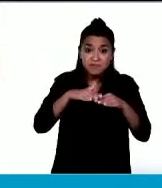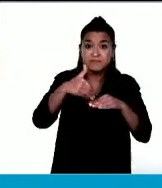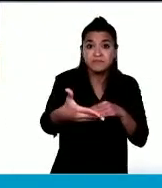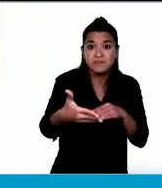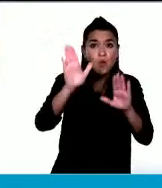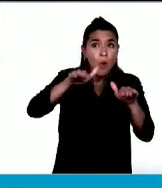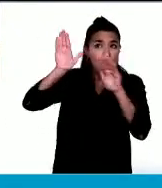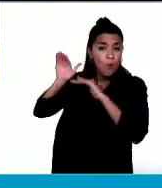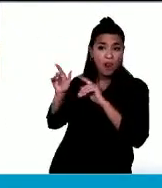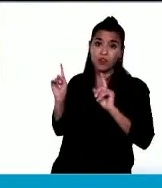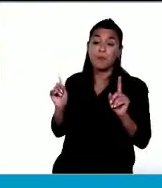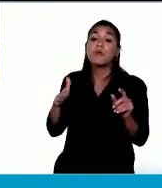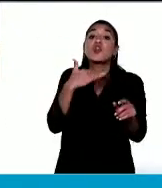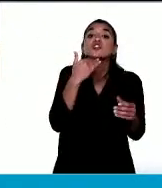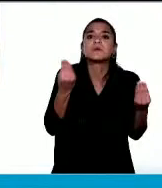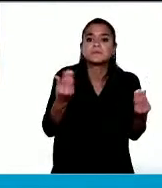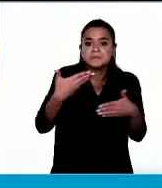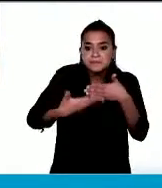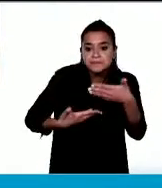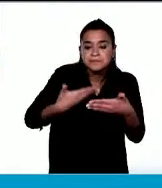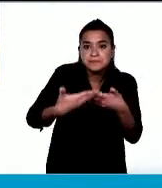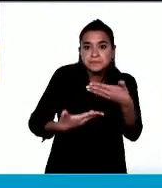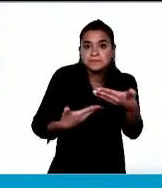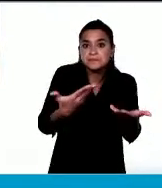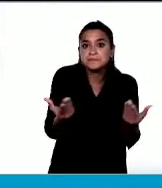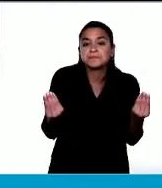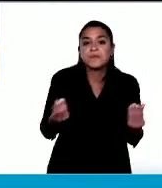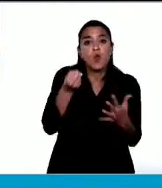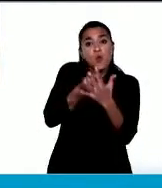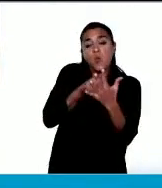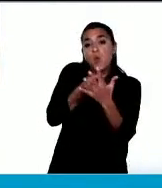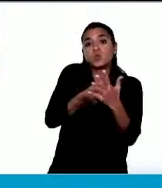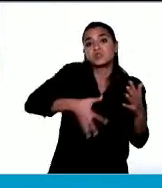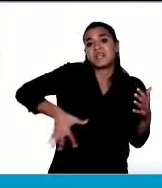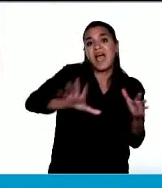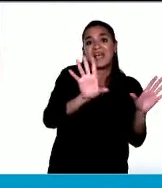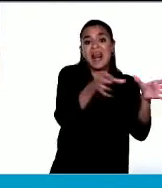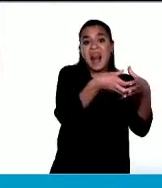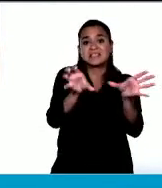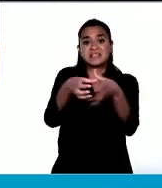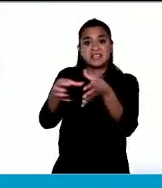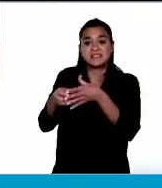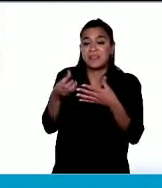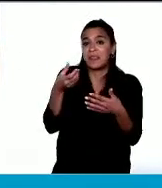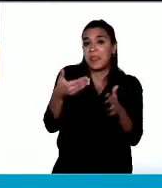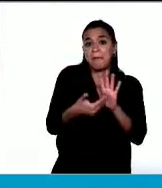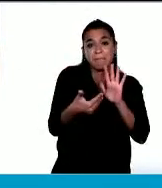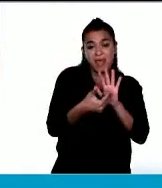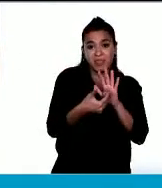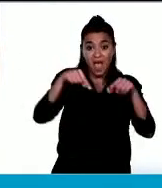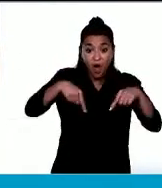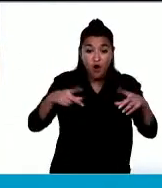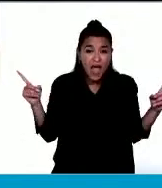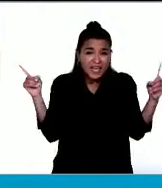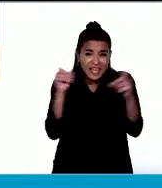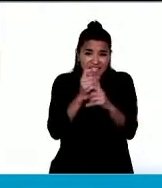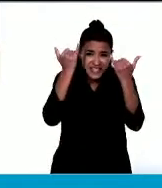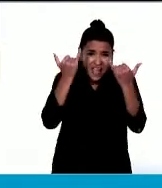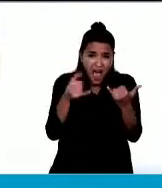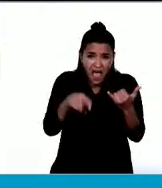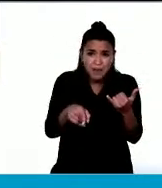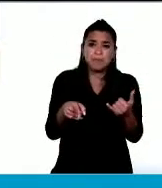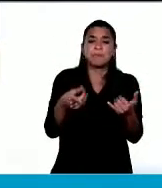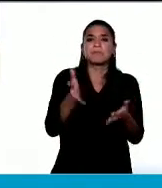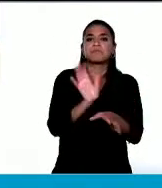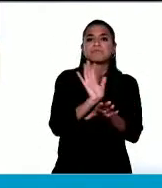se convertirá? Se decidirá en el terreno de la lucha de clases, eso lo tenemos claro. En medio de la crisis que estamos viviendo, para intentar incidir